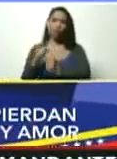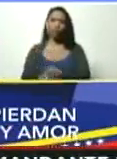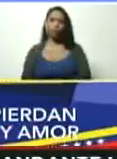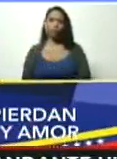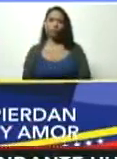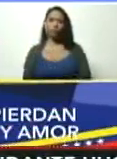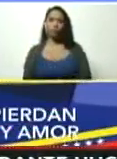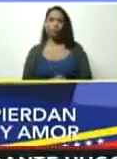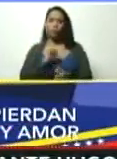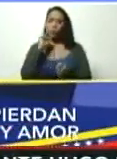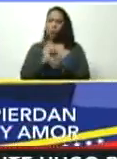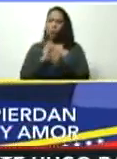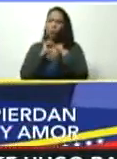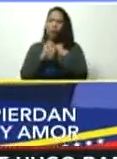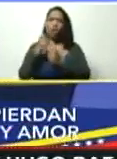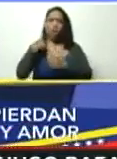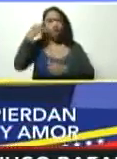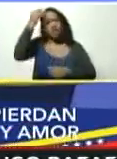dura. Yo creo